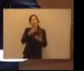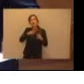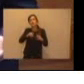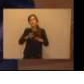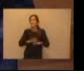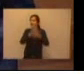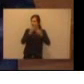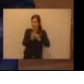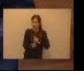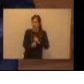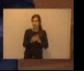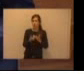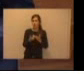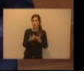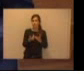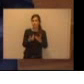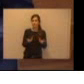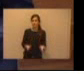deja que